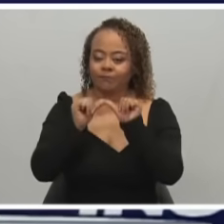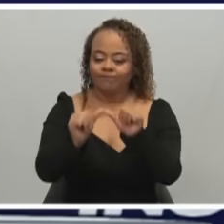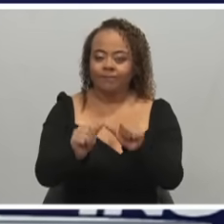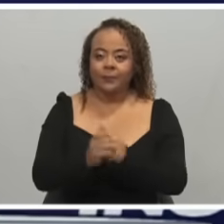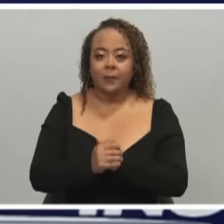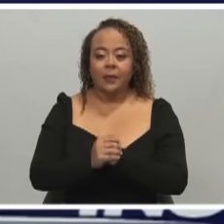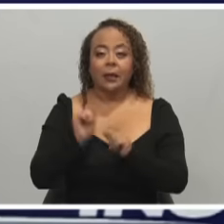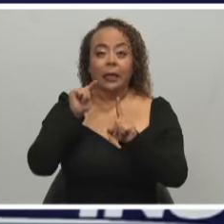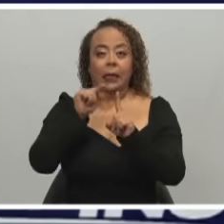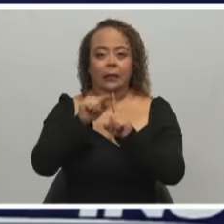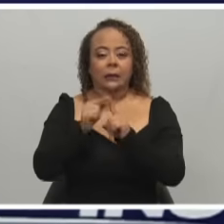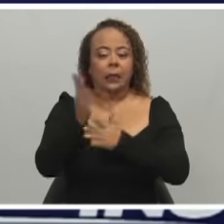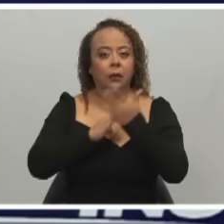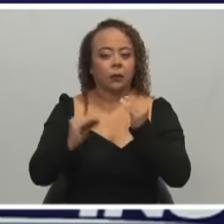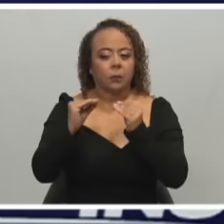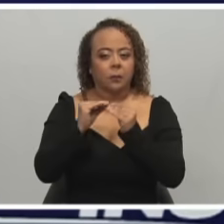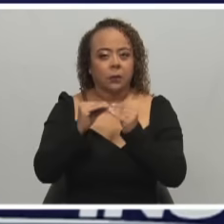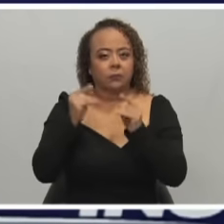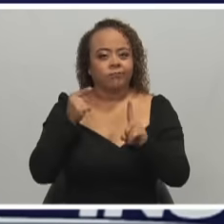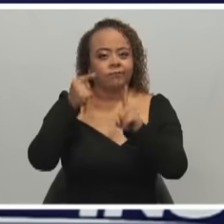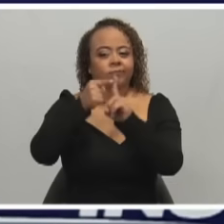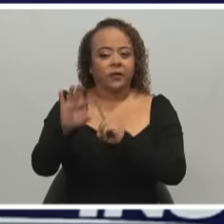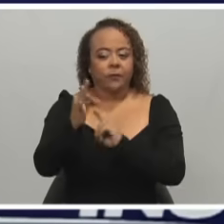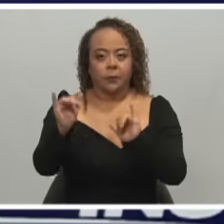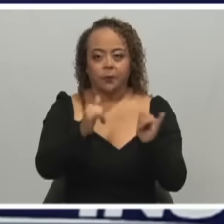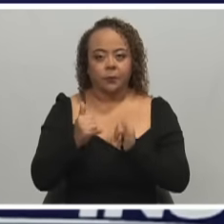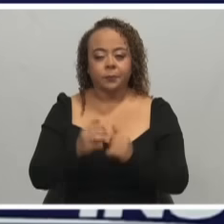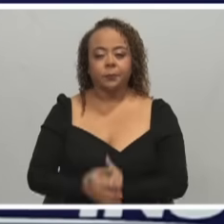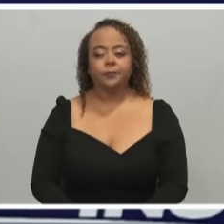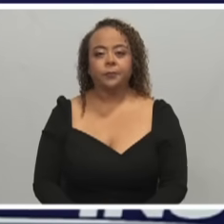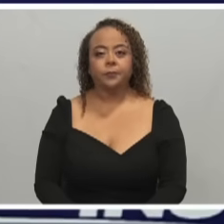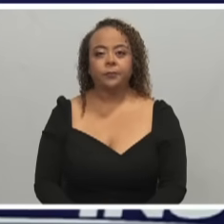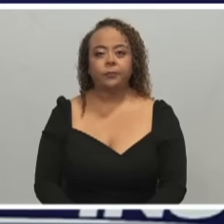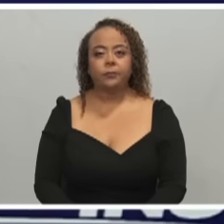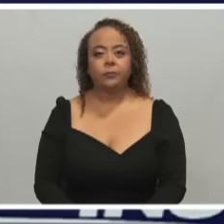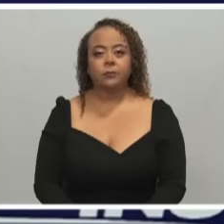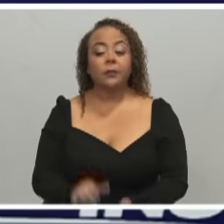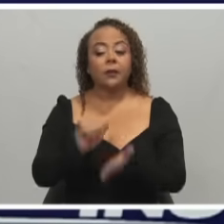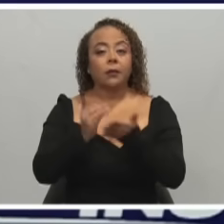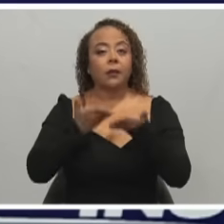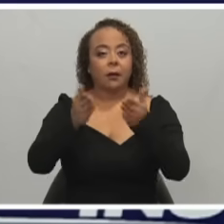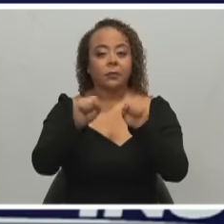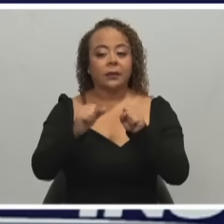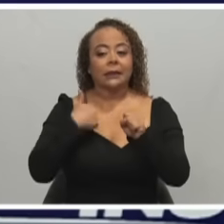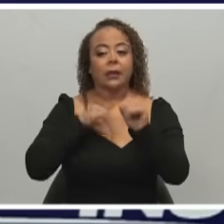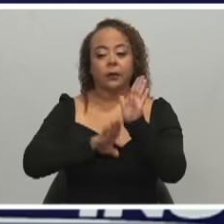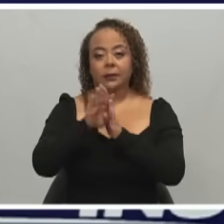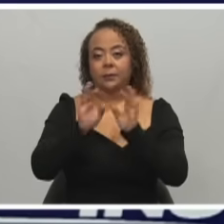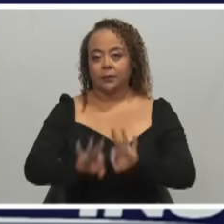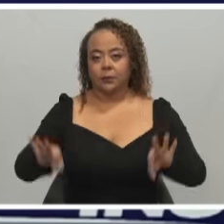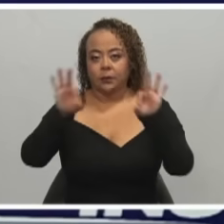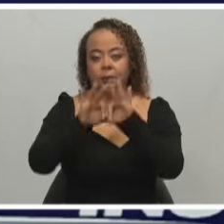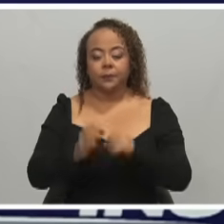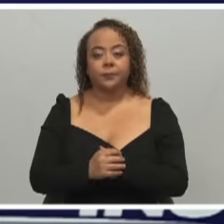hacia una consolidación de una búsqueda de una forma de juego eso la ha dado la posibilidad de tener un crecimiento importante